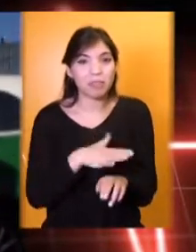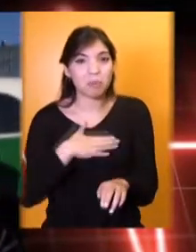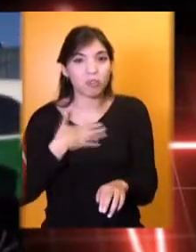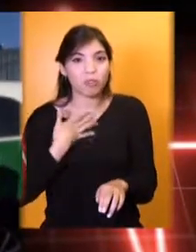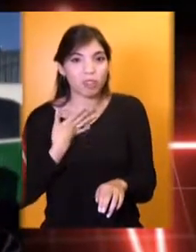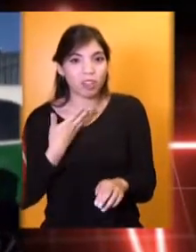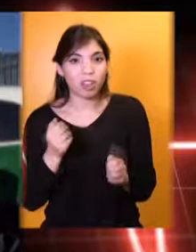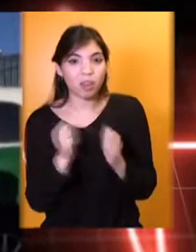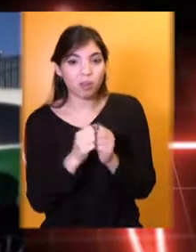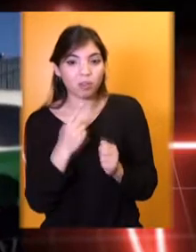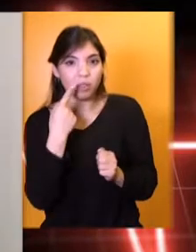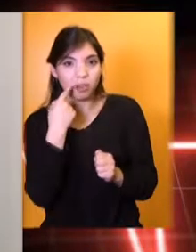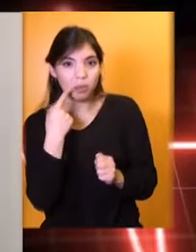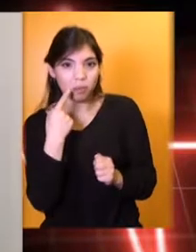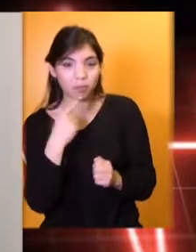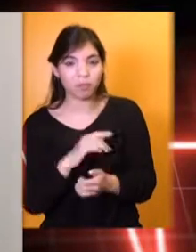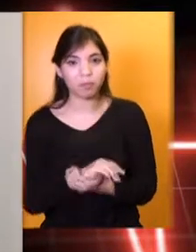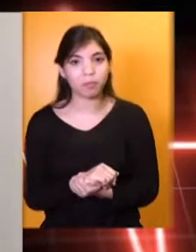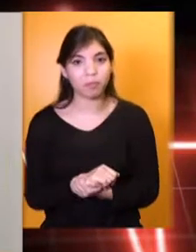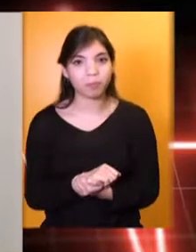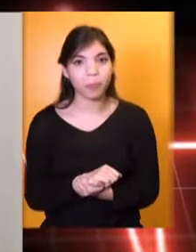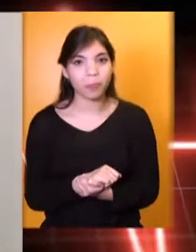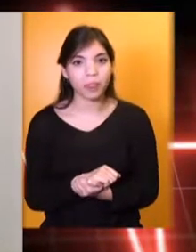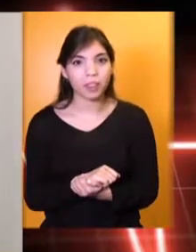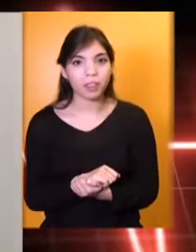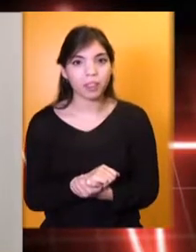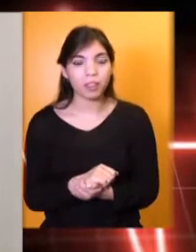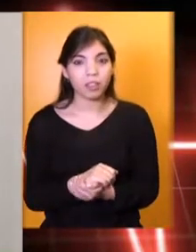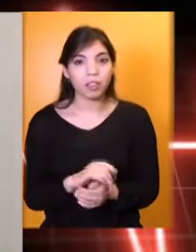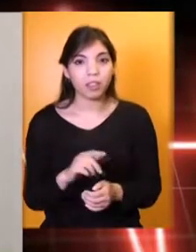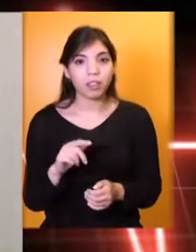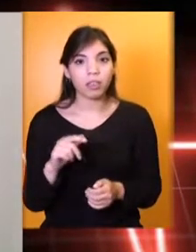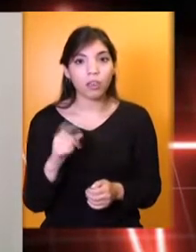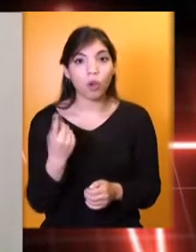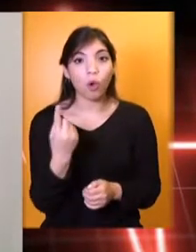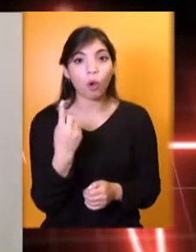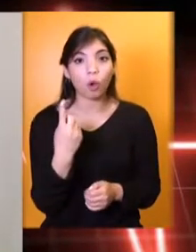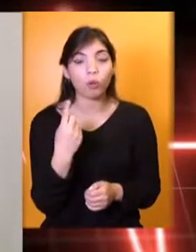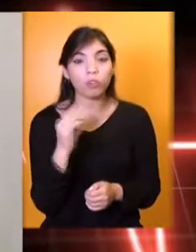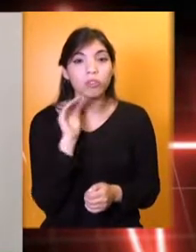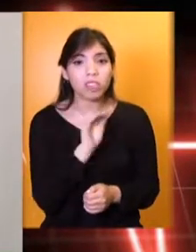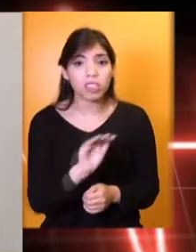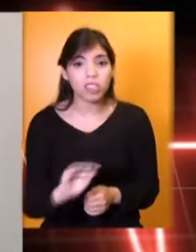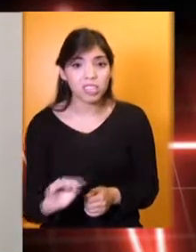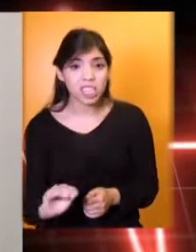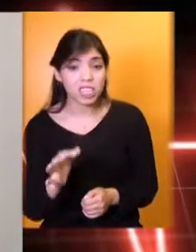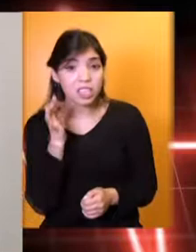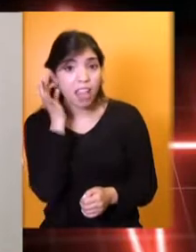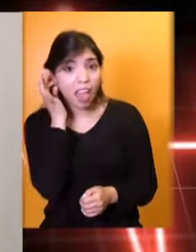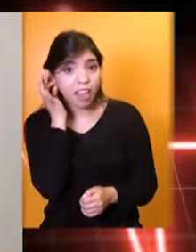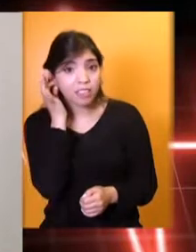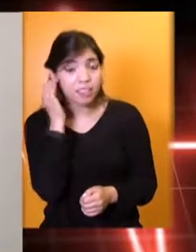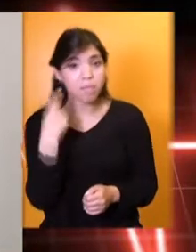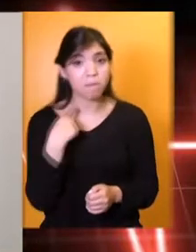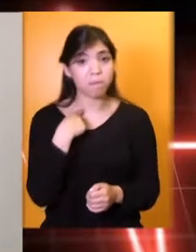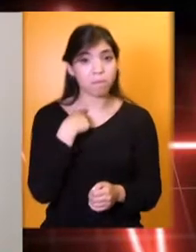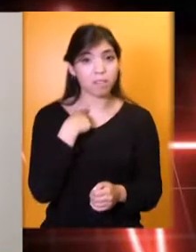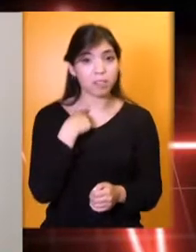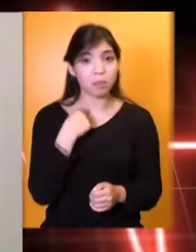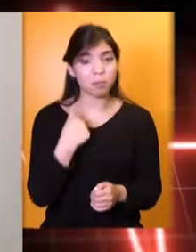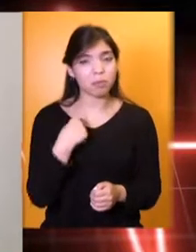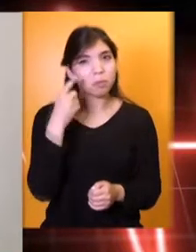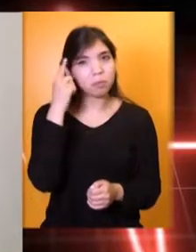55 años. Incluso de las 11 niñas que yo tengo como víctimas, que no descarto que existan más aún,